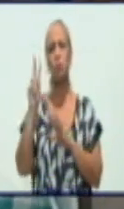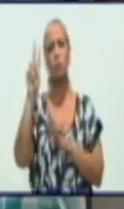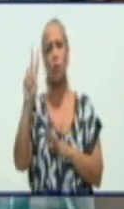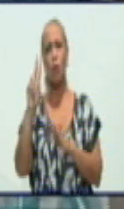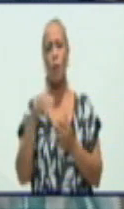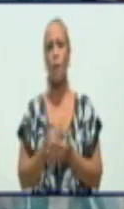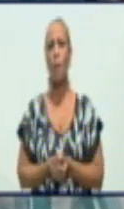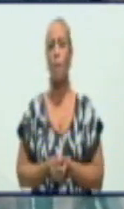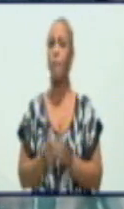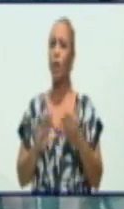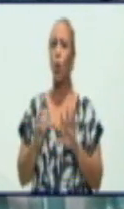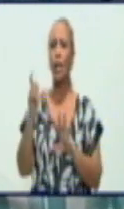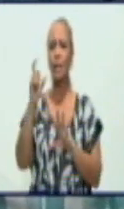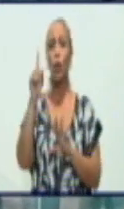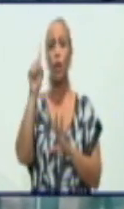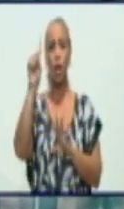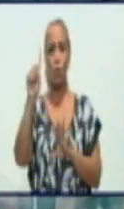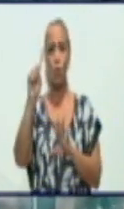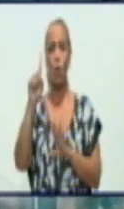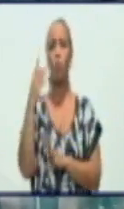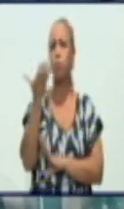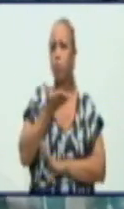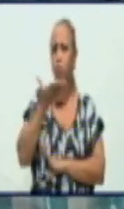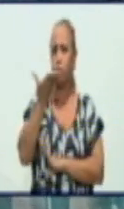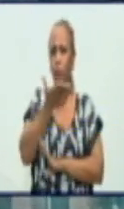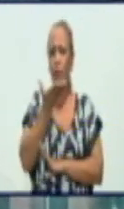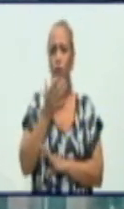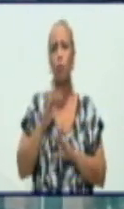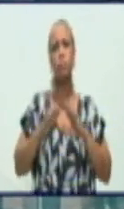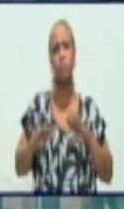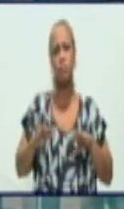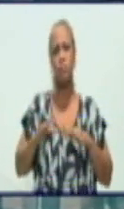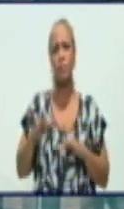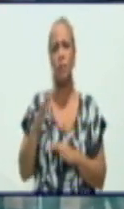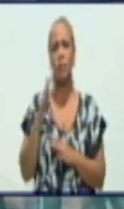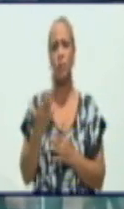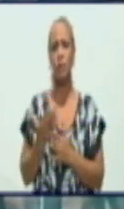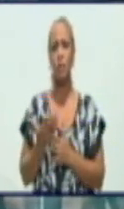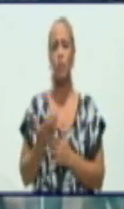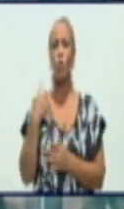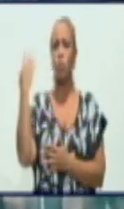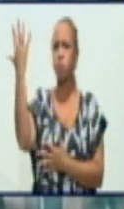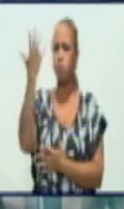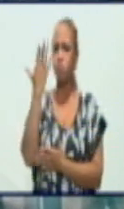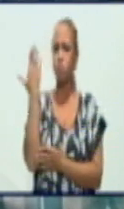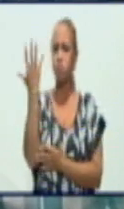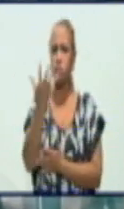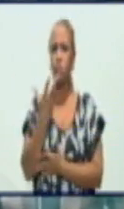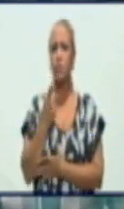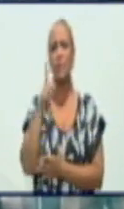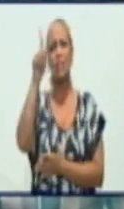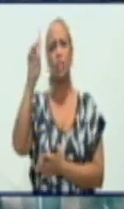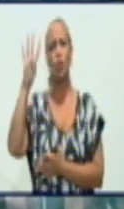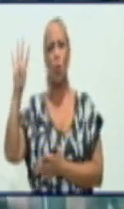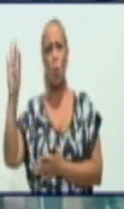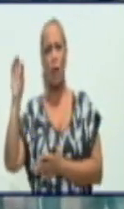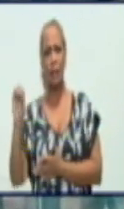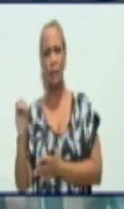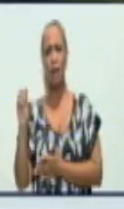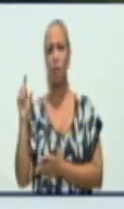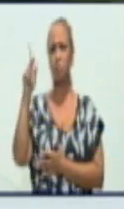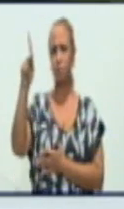categoría 1 los vientos máximos sostenidos son rachas puede haber de 140 kilómetros eso es bastante